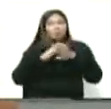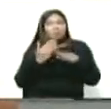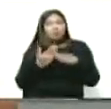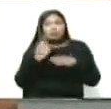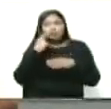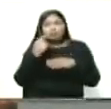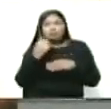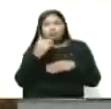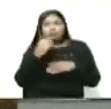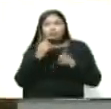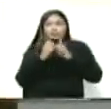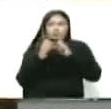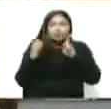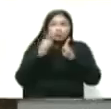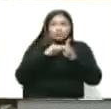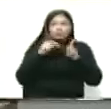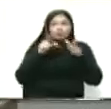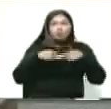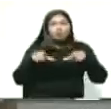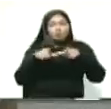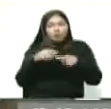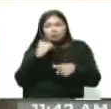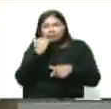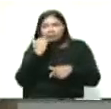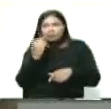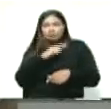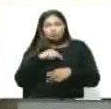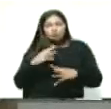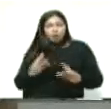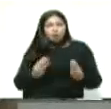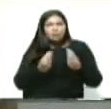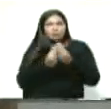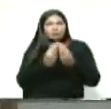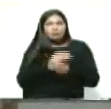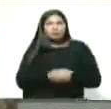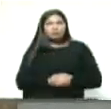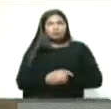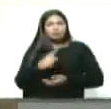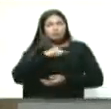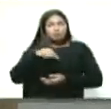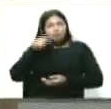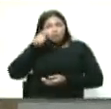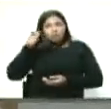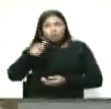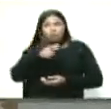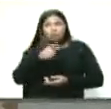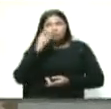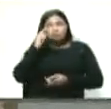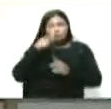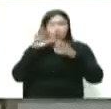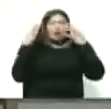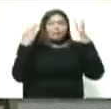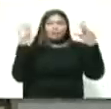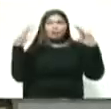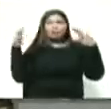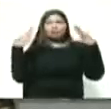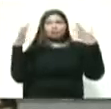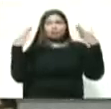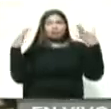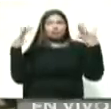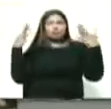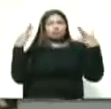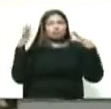a escasos metros de nuestra sede, acompañado con nuestro pueblo, a quien quiero rendirle un fuerte aplauso,